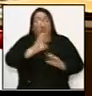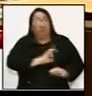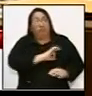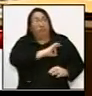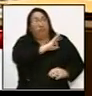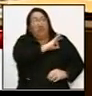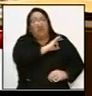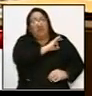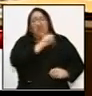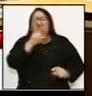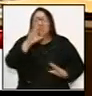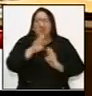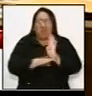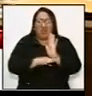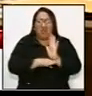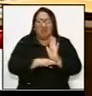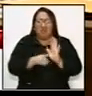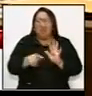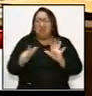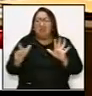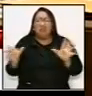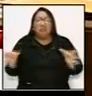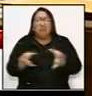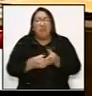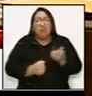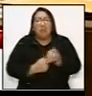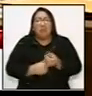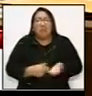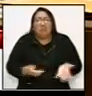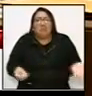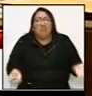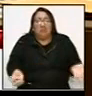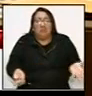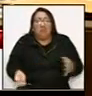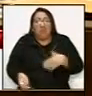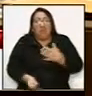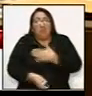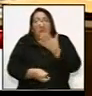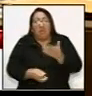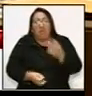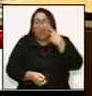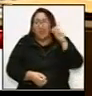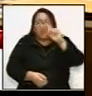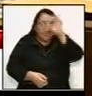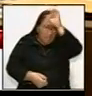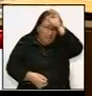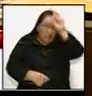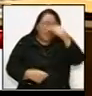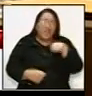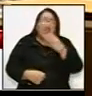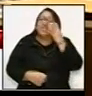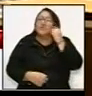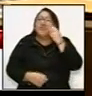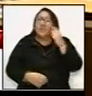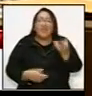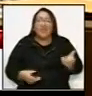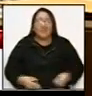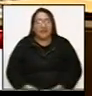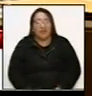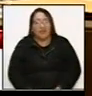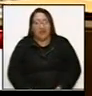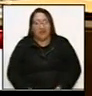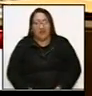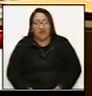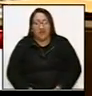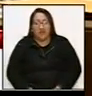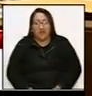otras personas, a uno de los otros ocho? Podría haber habido también otra desgracia, podrían haber habido otros problemas. Gente que no son de la unidad especializada